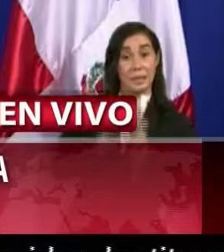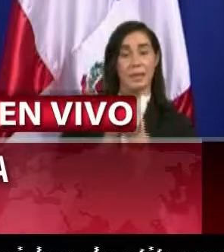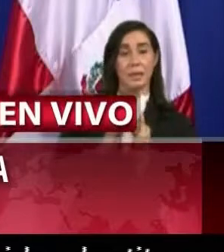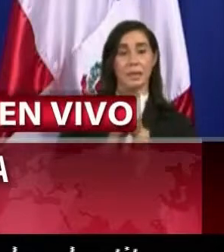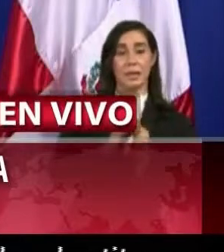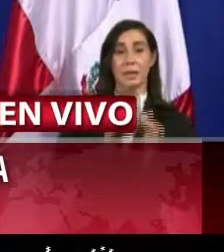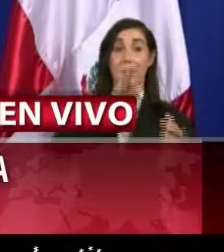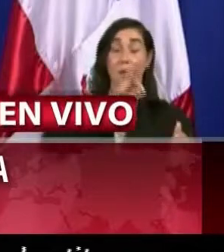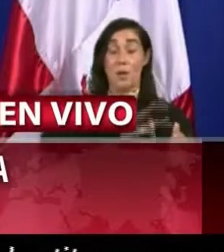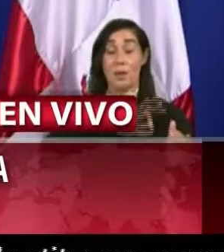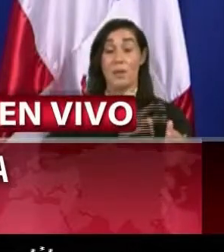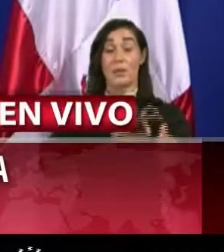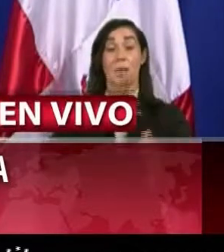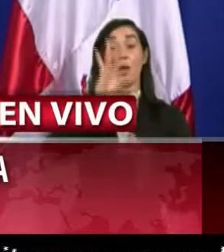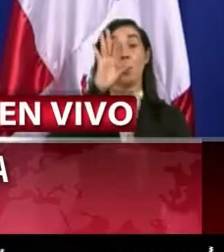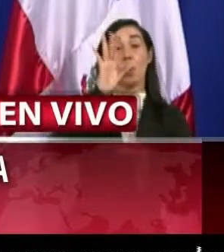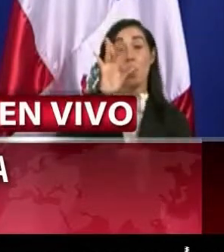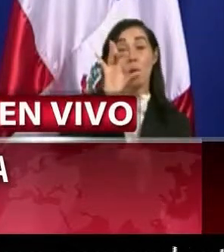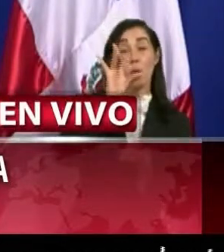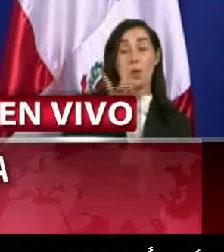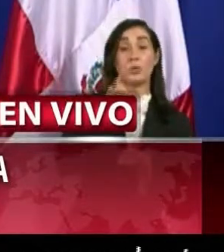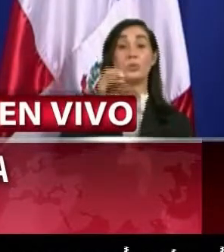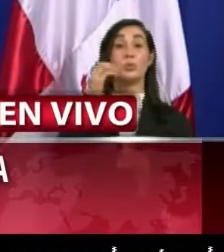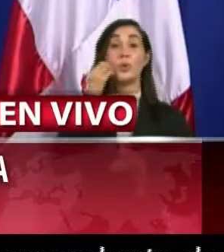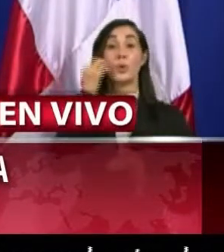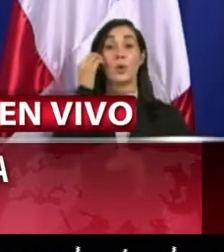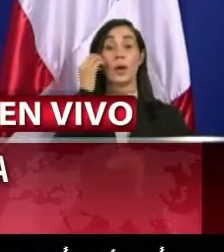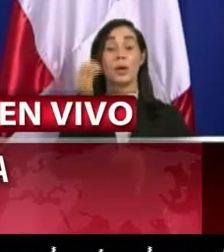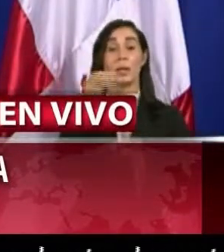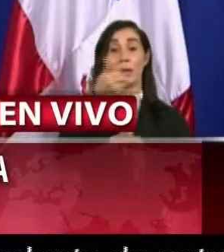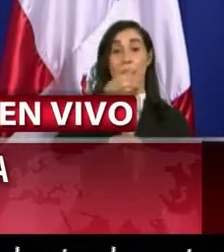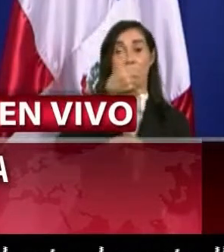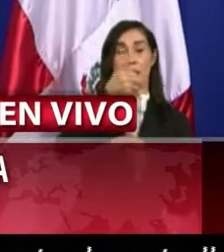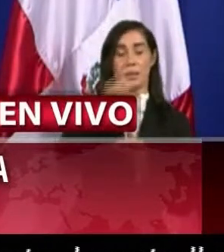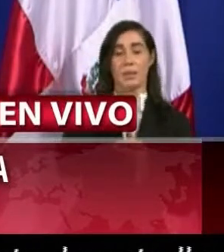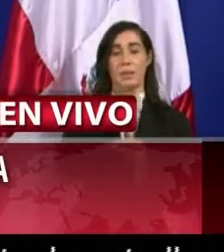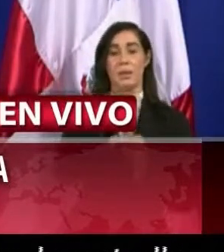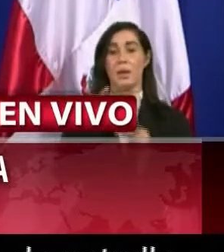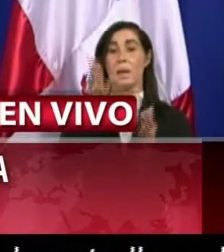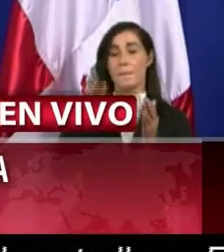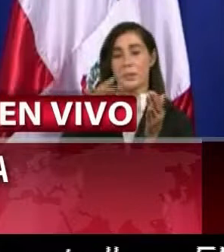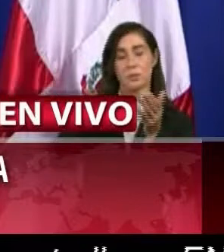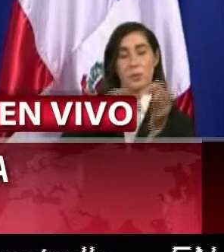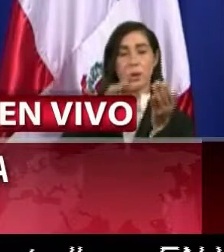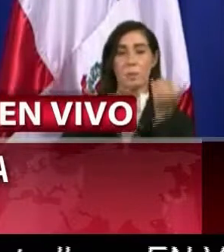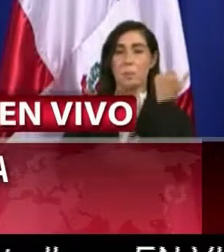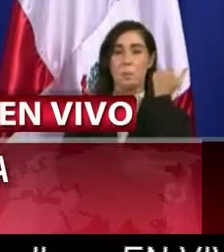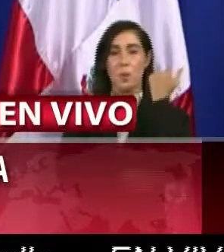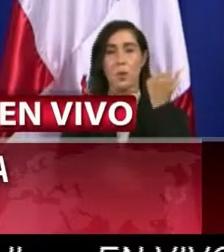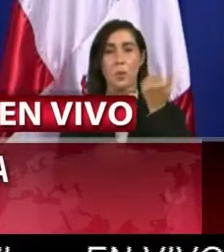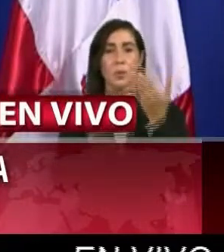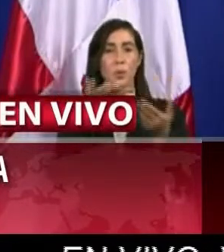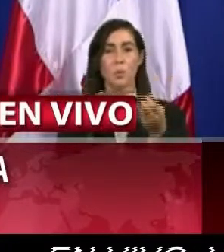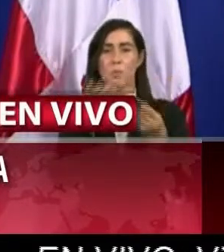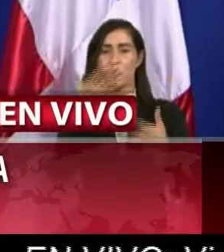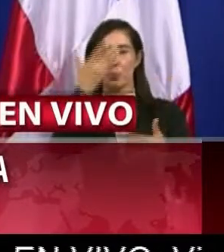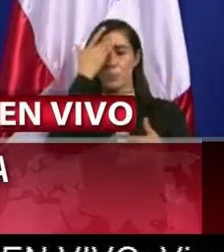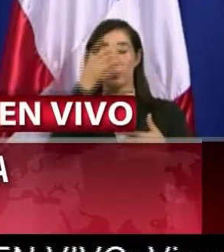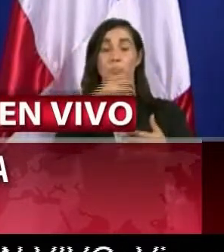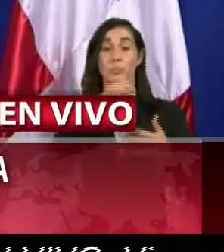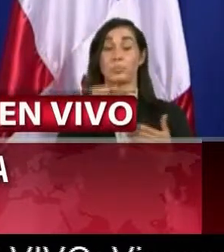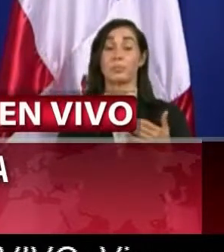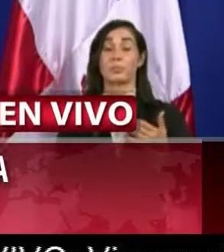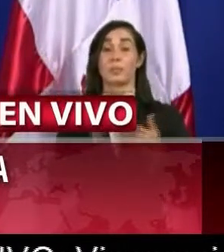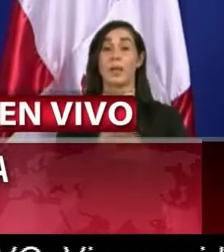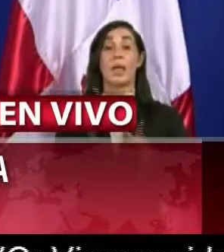de cada 10 hogares en condición de pobreza y vulnerabilidad. Y tiene un impacto positivo